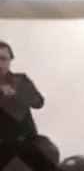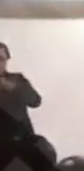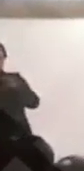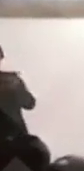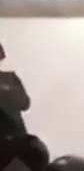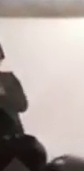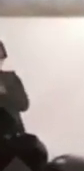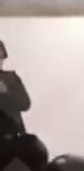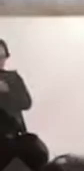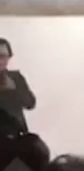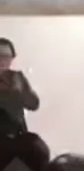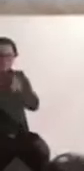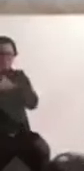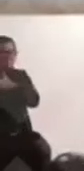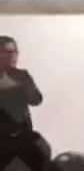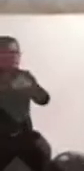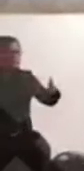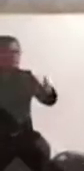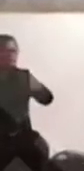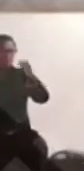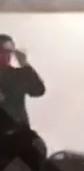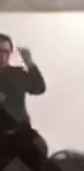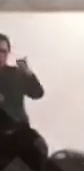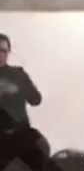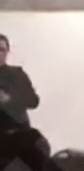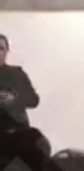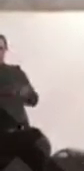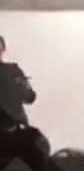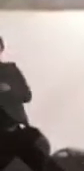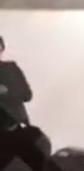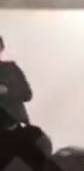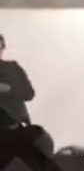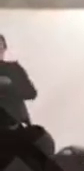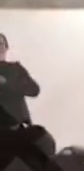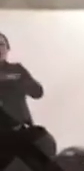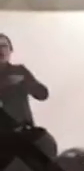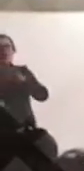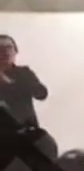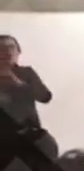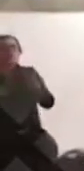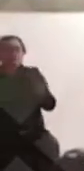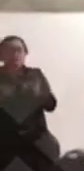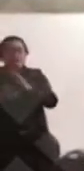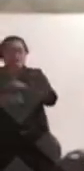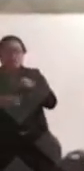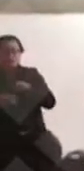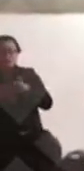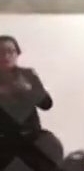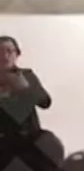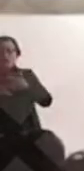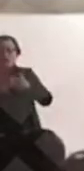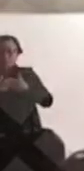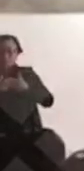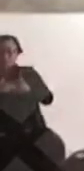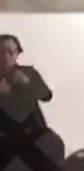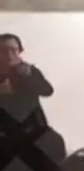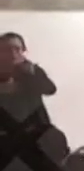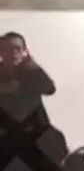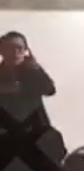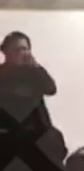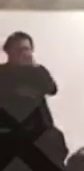corto, mediano y largo plazo. A corto plazo las que nos tocará cumplir a nosotros hasta el 31 de